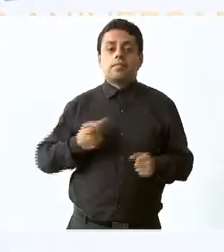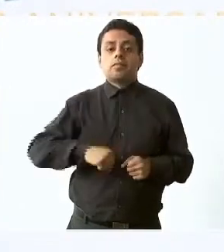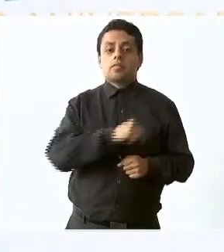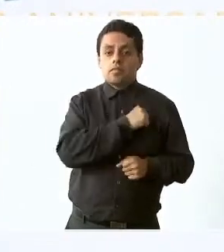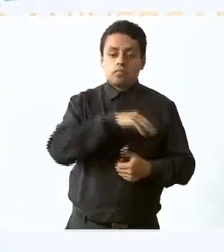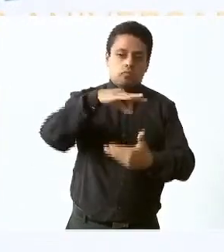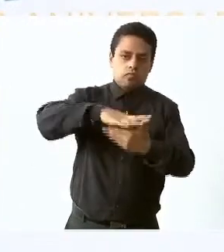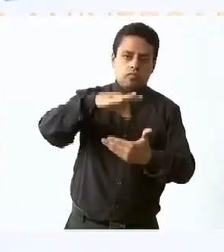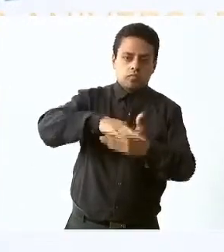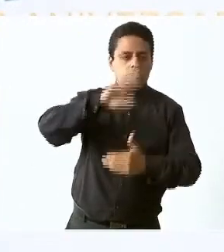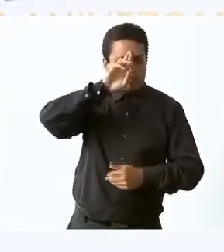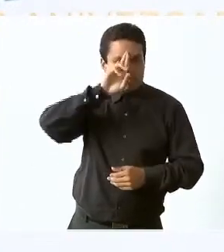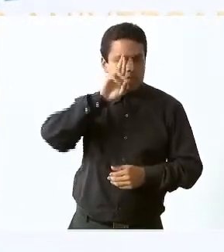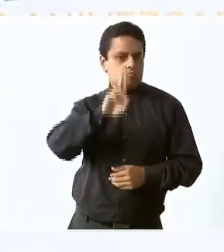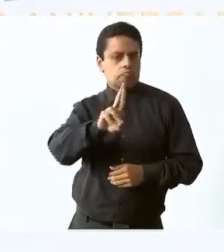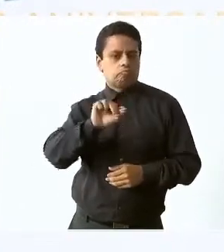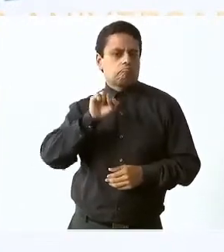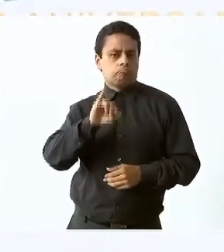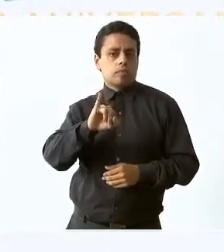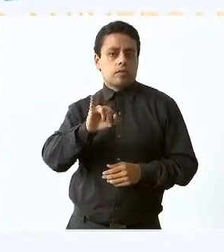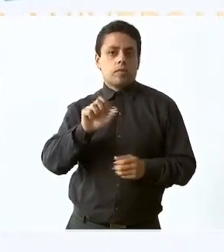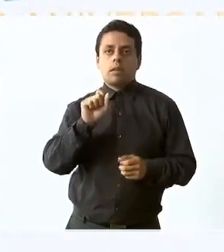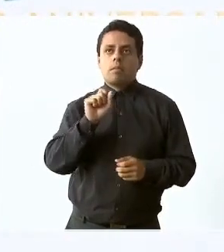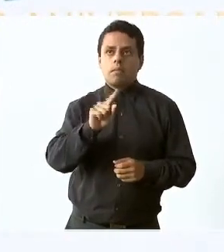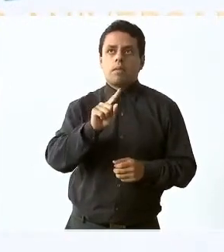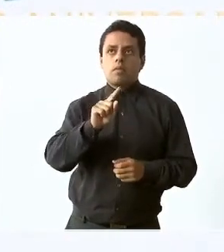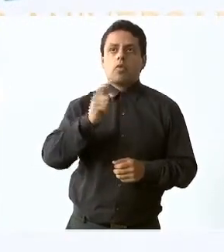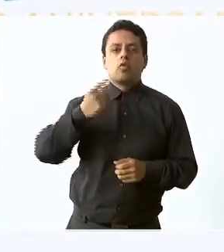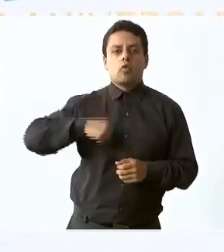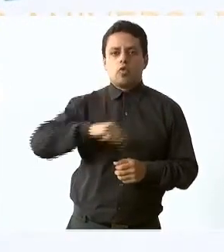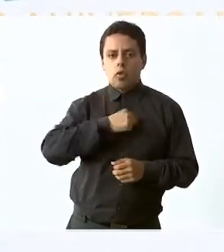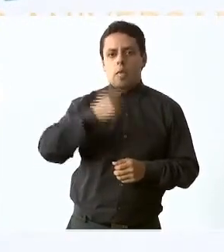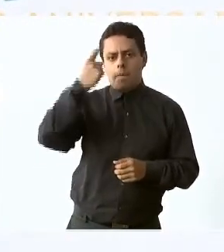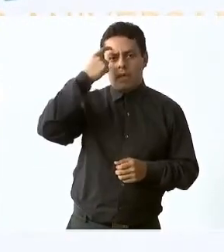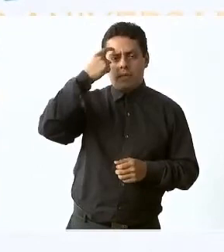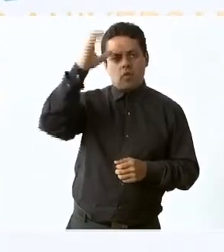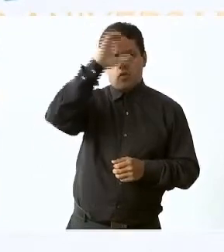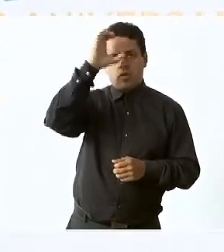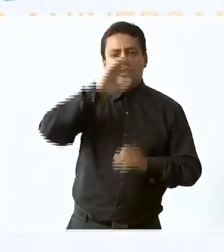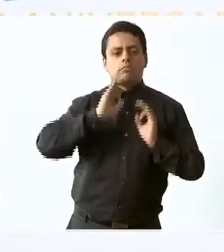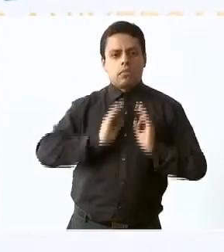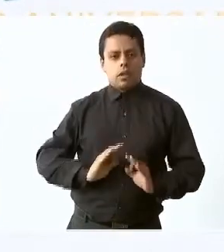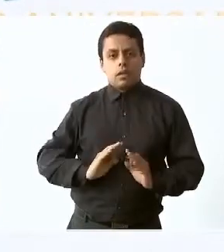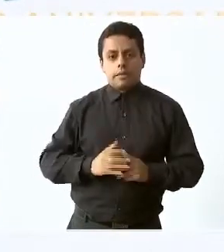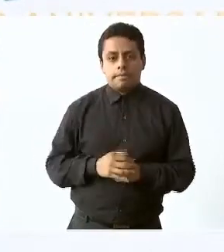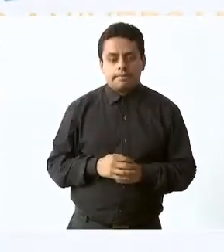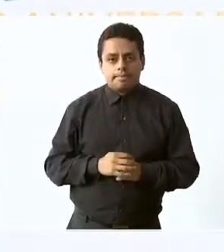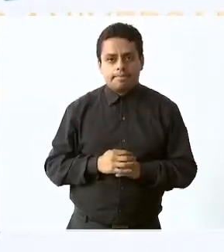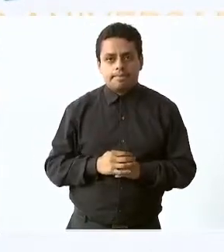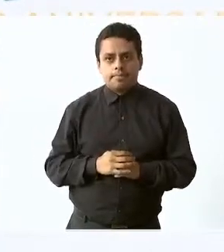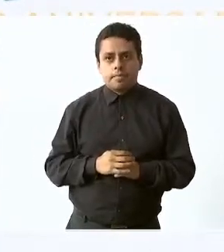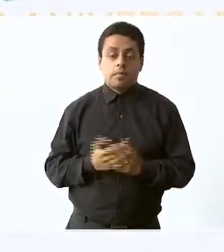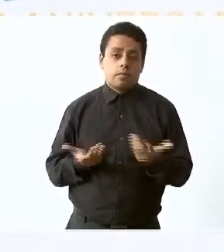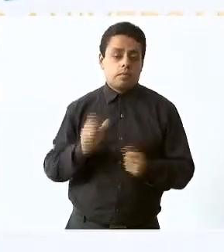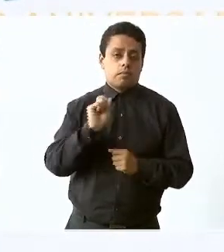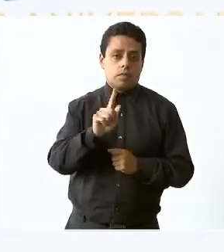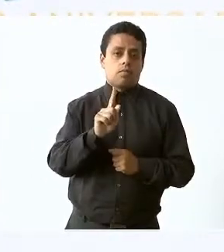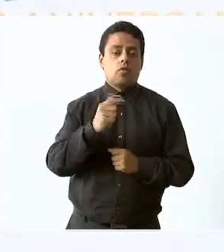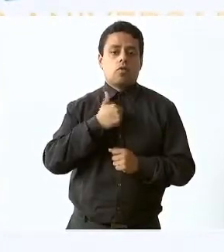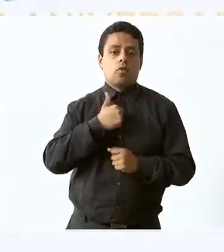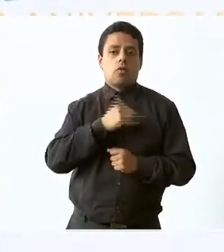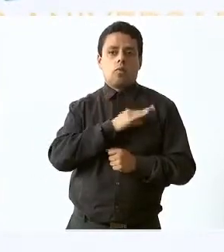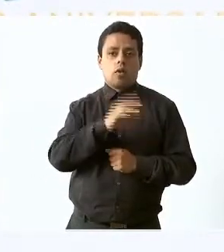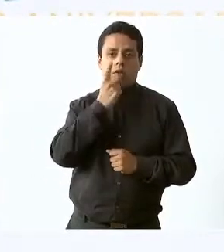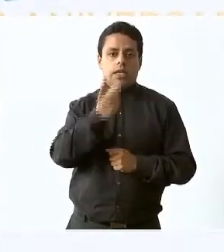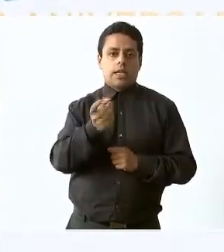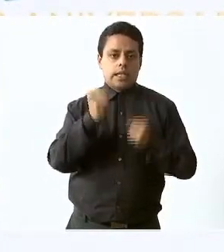democracia y nuestras conciencias están más que en paz. De igual manera, puedo asegurar